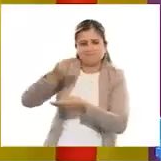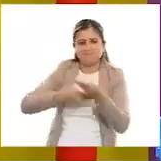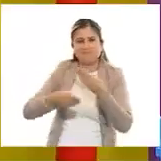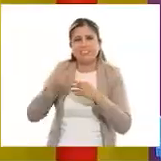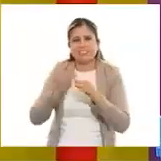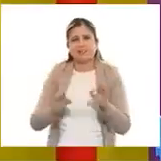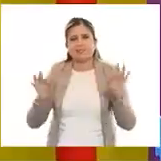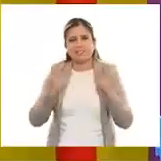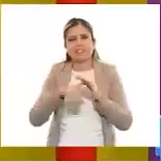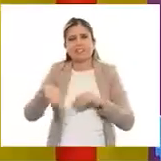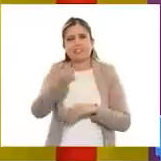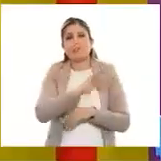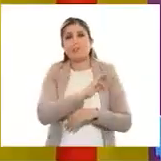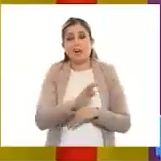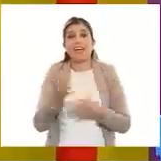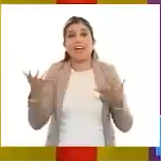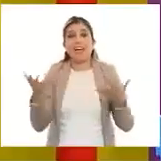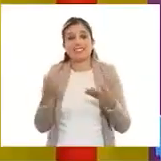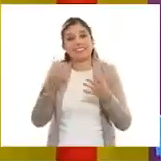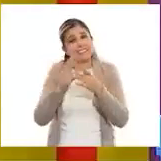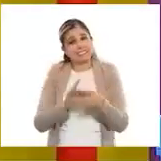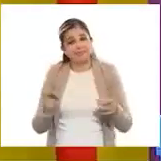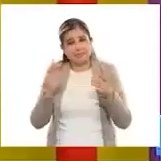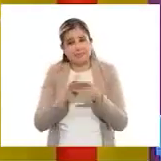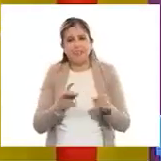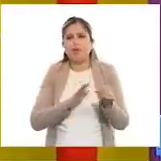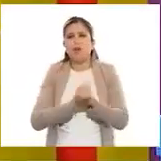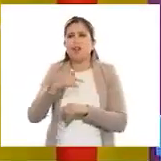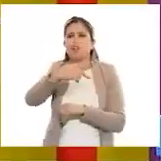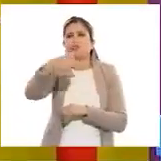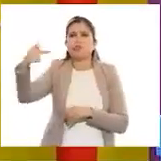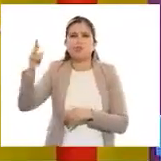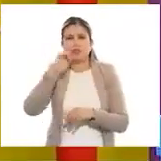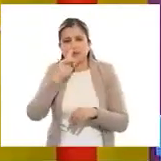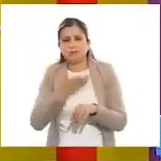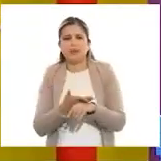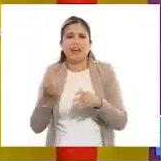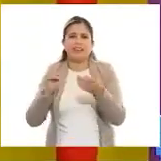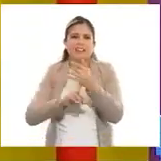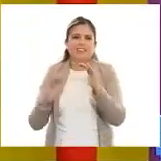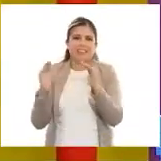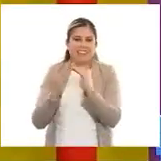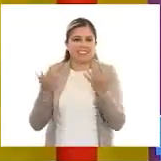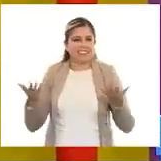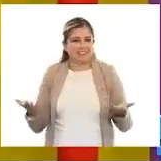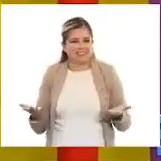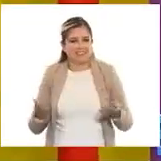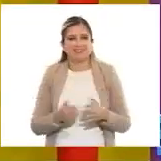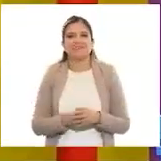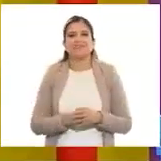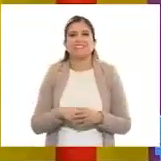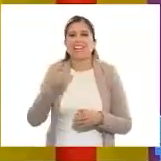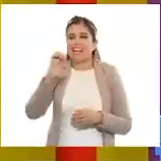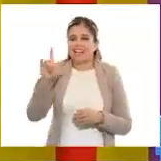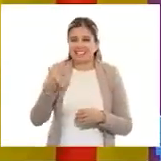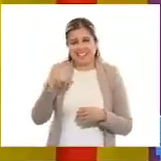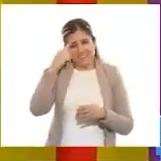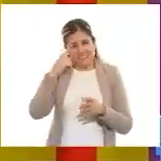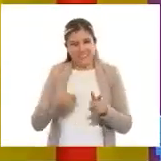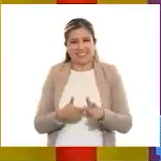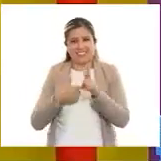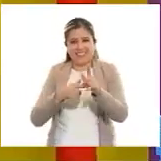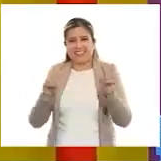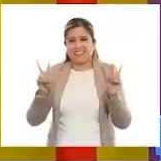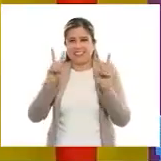también los podemos invitar a que ellos nos comenten cuál es su responsabilidad en casa. Muy bien, Ale, para continuar con nuestro